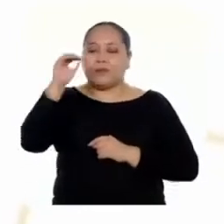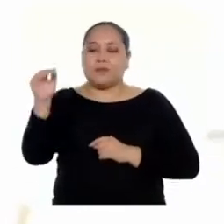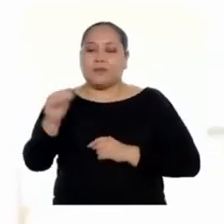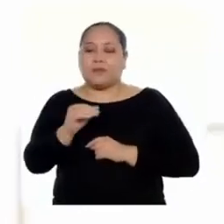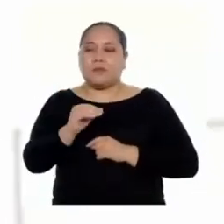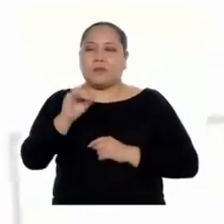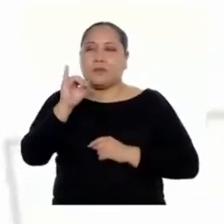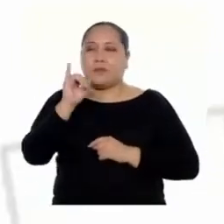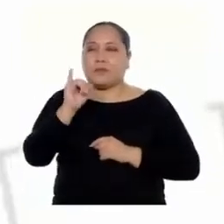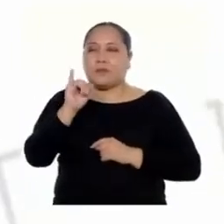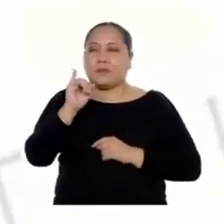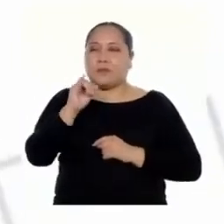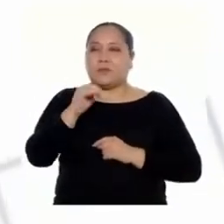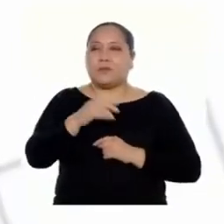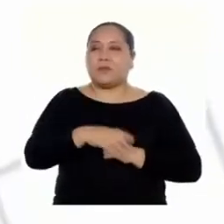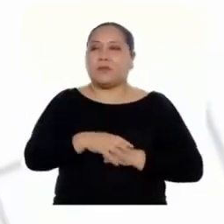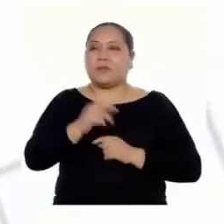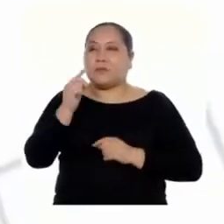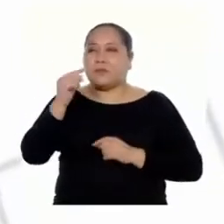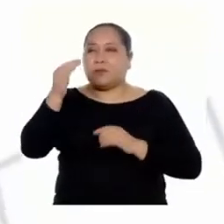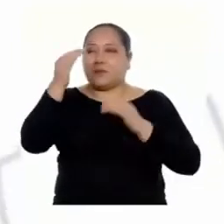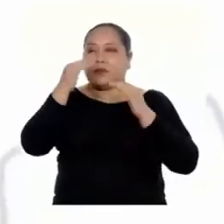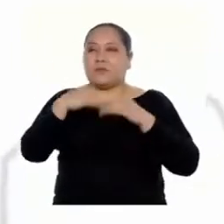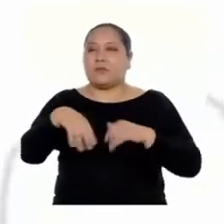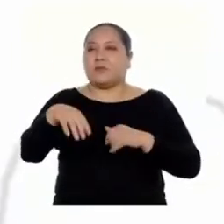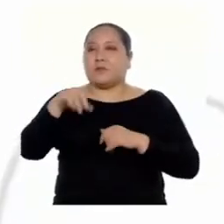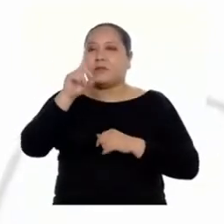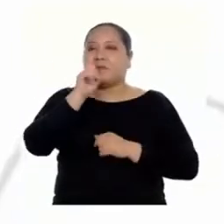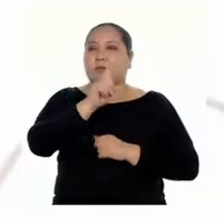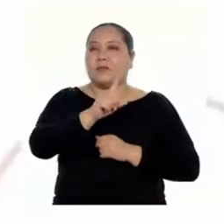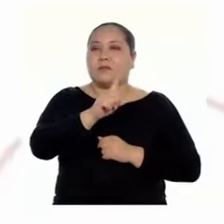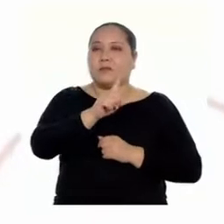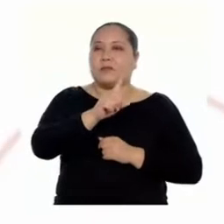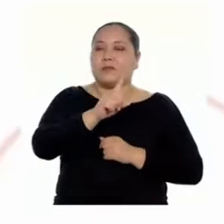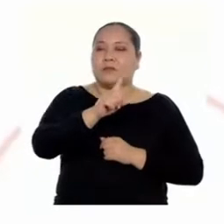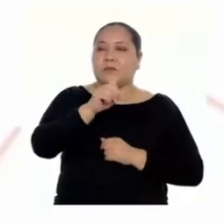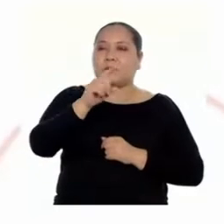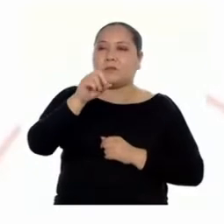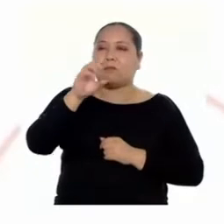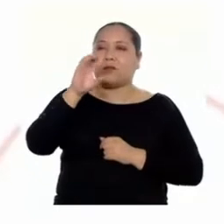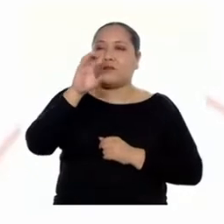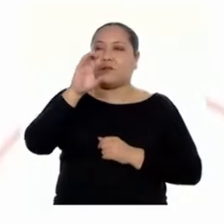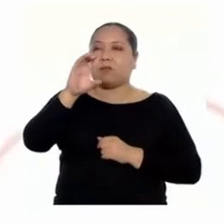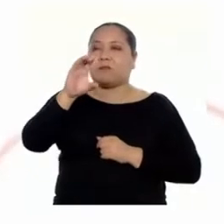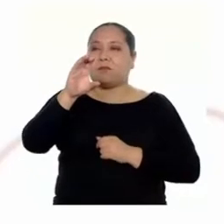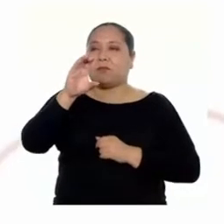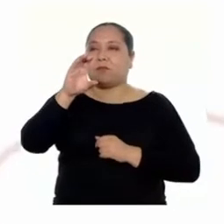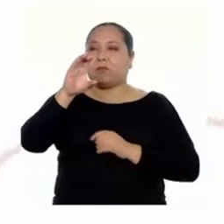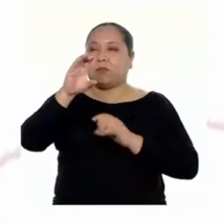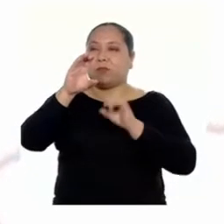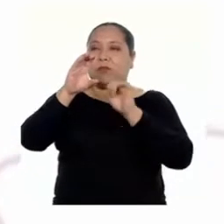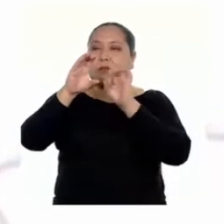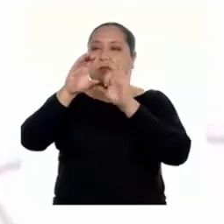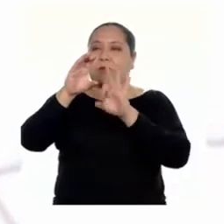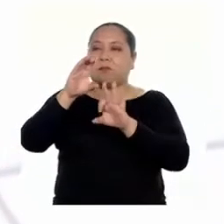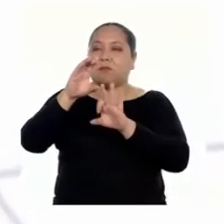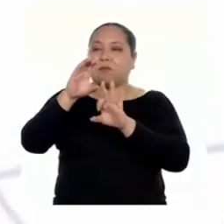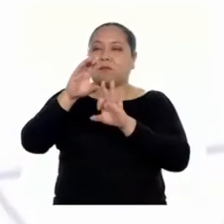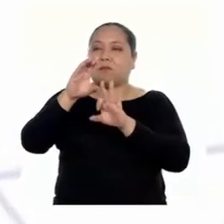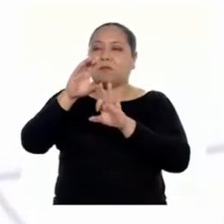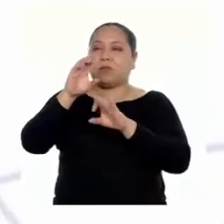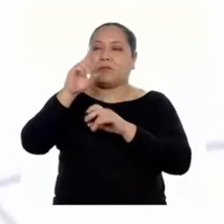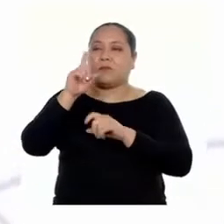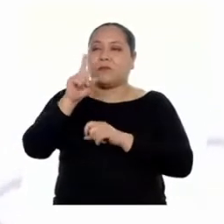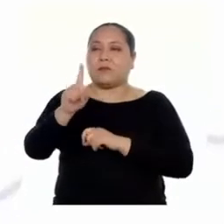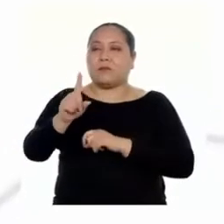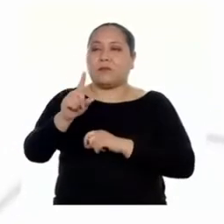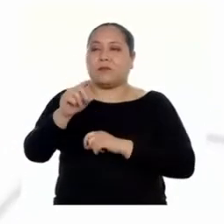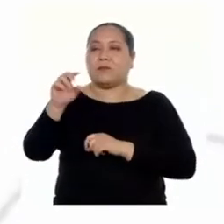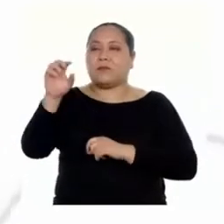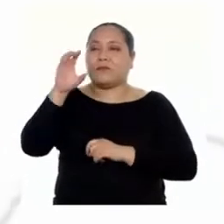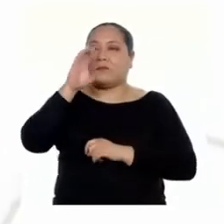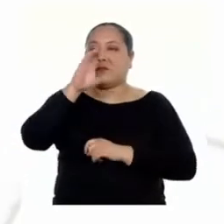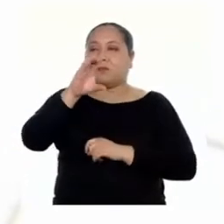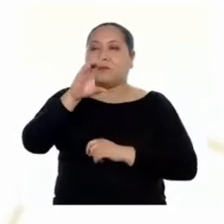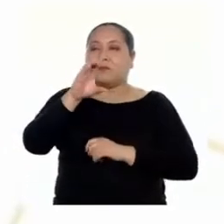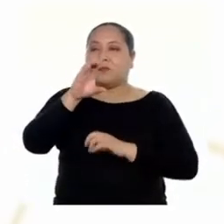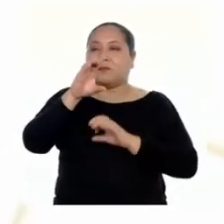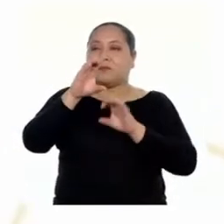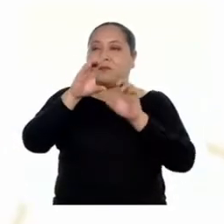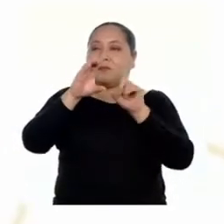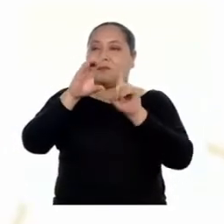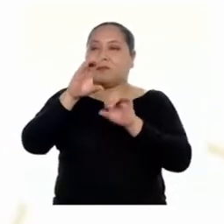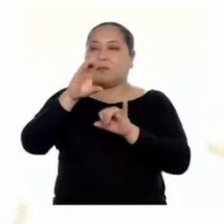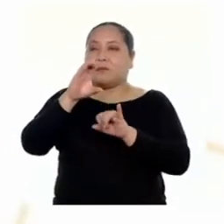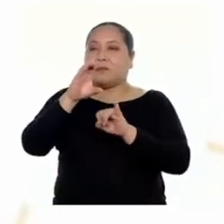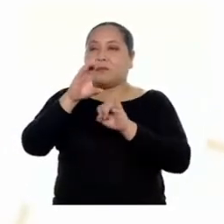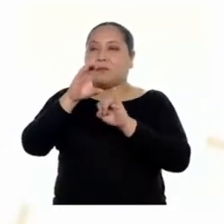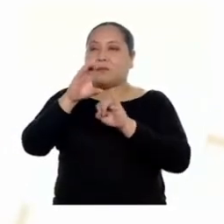Reemplazamos en la expresión del capital final 1, C sub F1 igual a C sub I más C sub